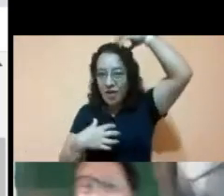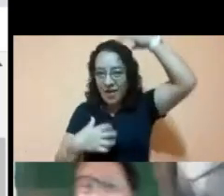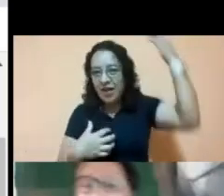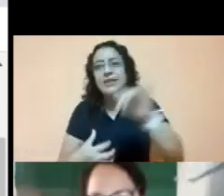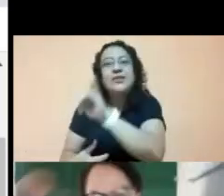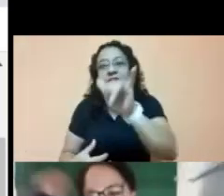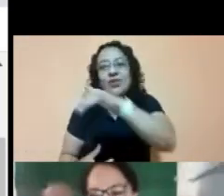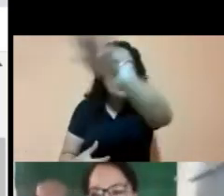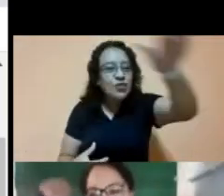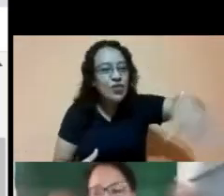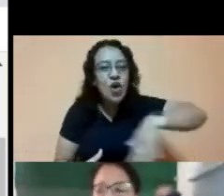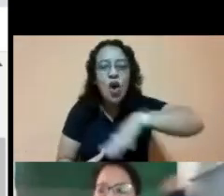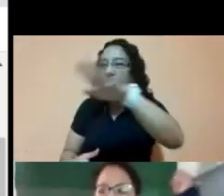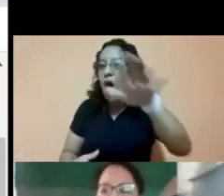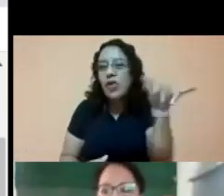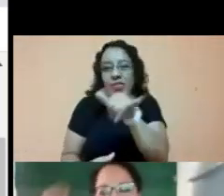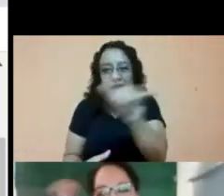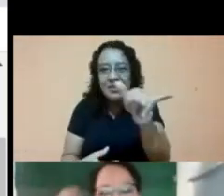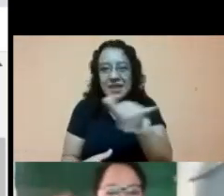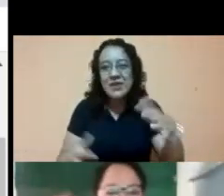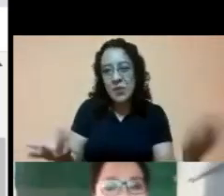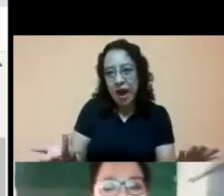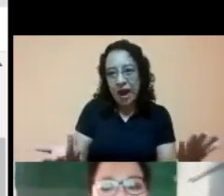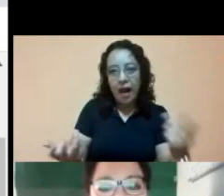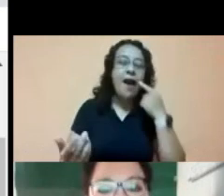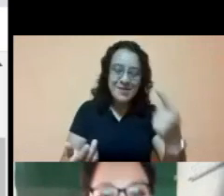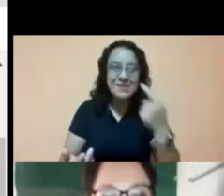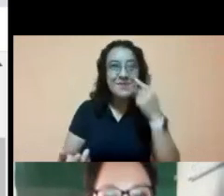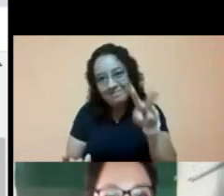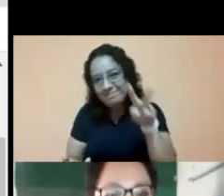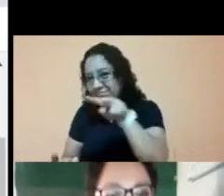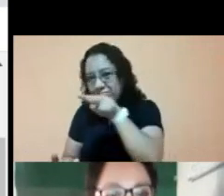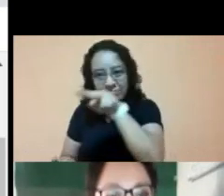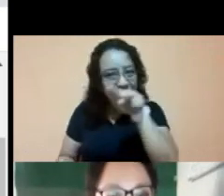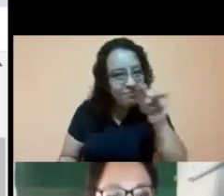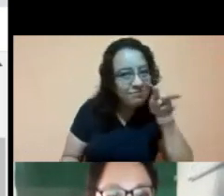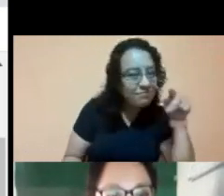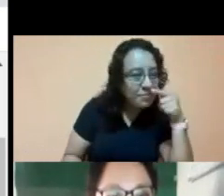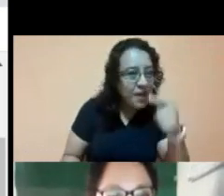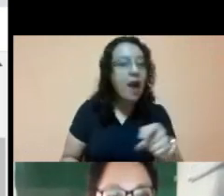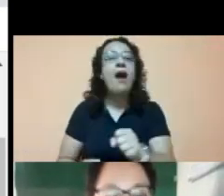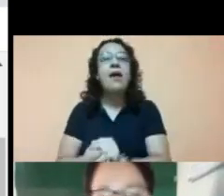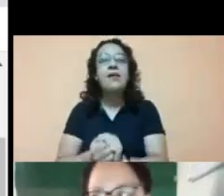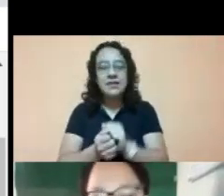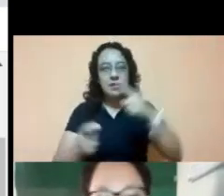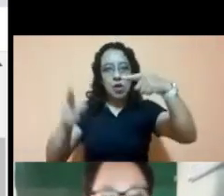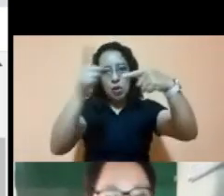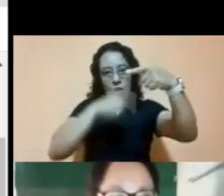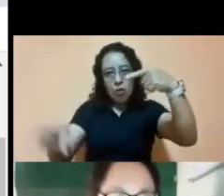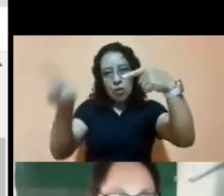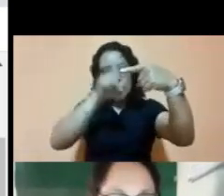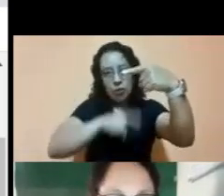bonito! ¡Vamos a ver! ¡Muy bien! Por ahí veo yo algunos. Muy bien, vamos a ver, vamos a girar otra